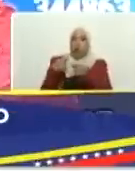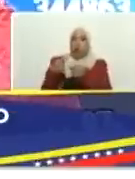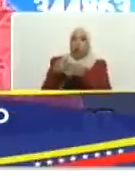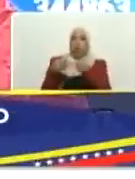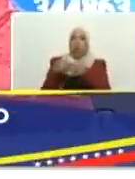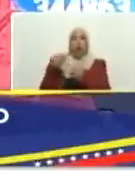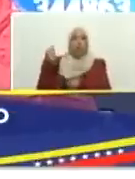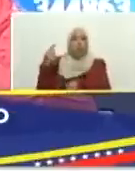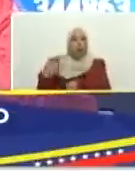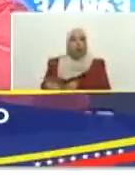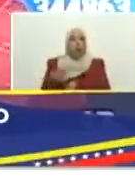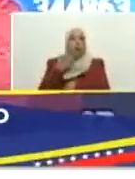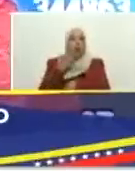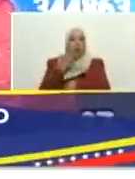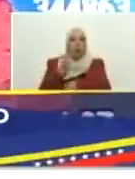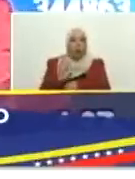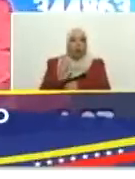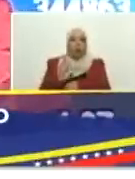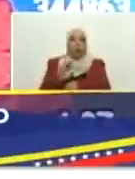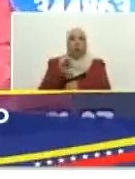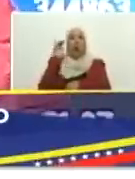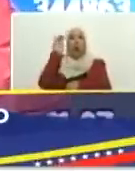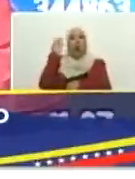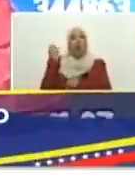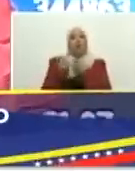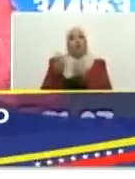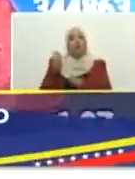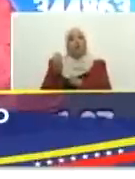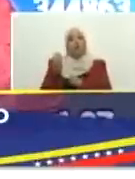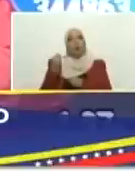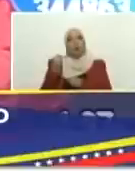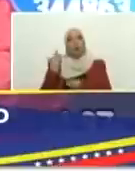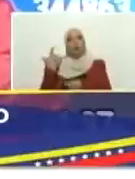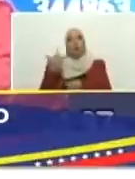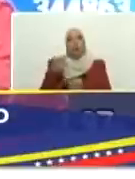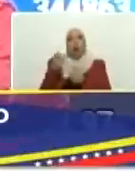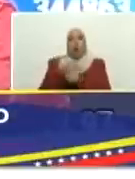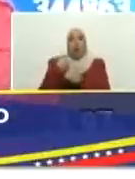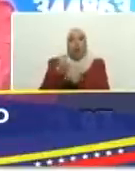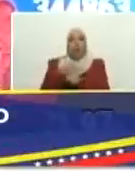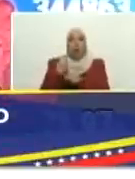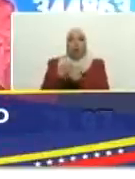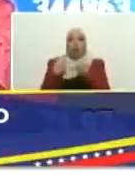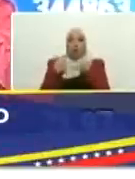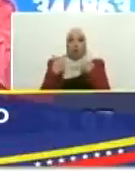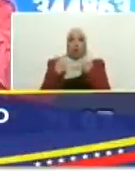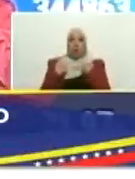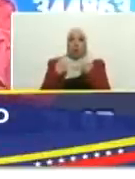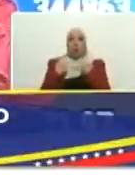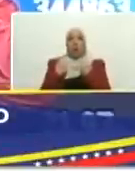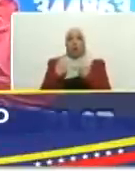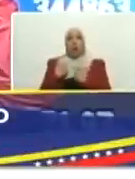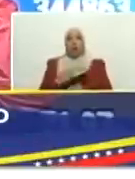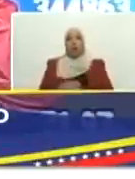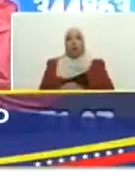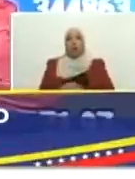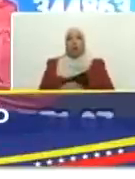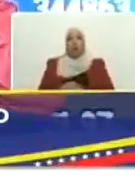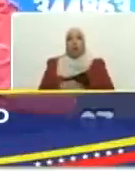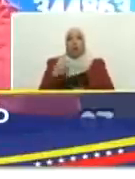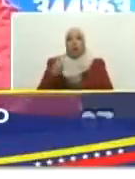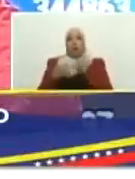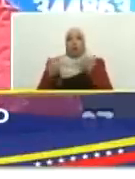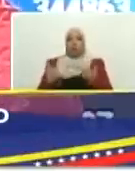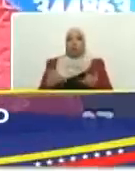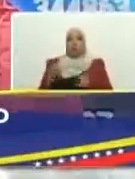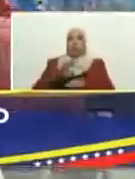superaremos. ¿Cómo saldremos adelante? Con organización, con disciplina, con honestidad, honestidad por